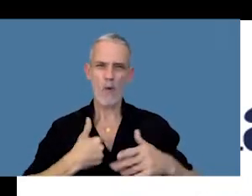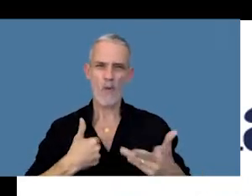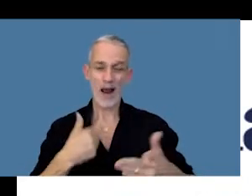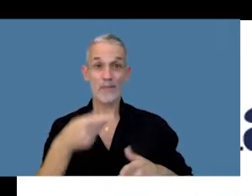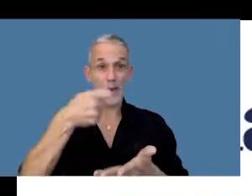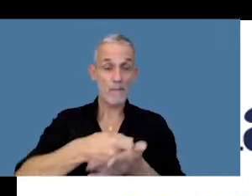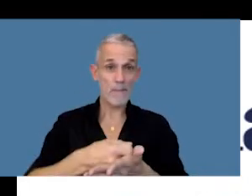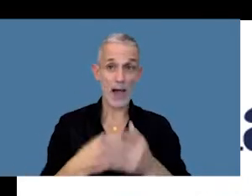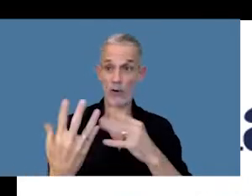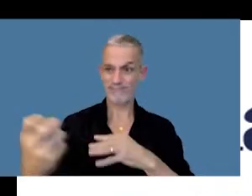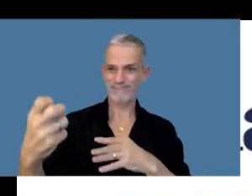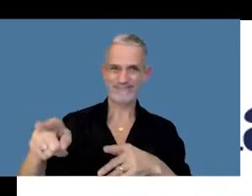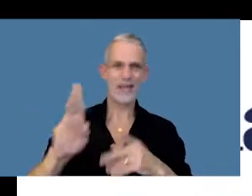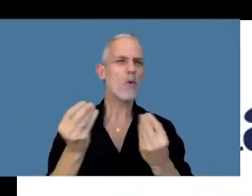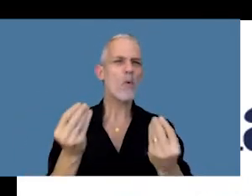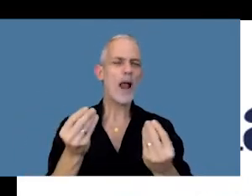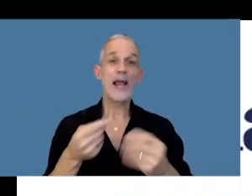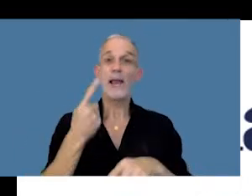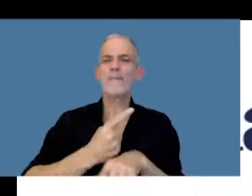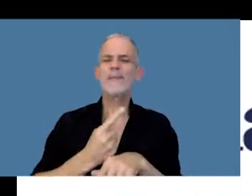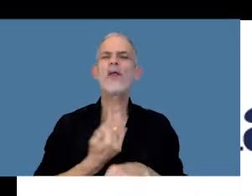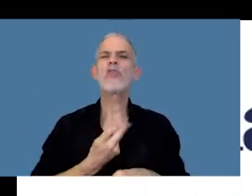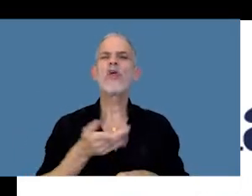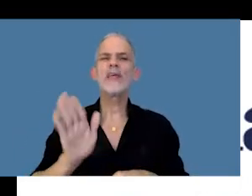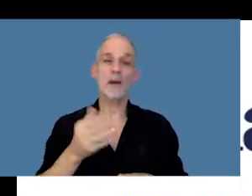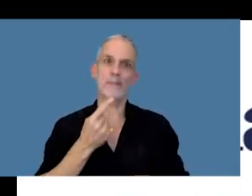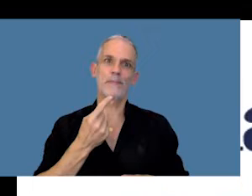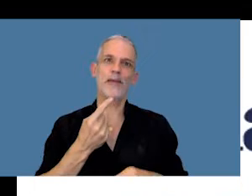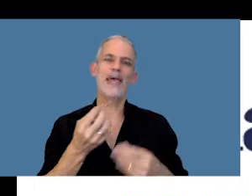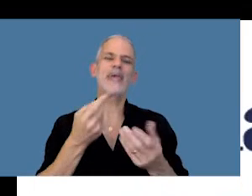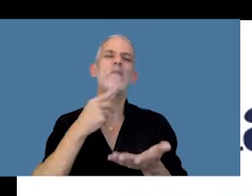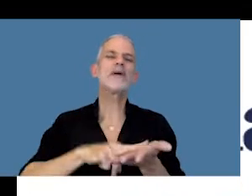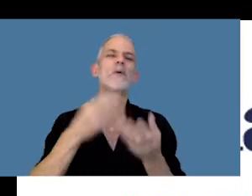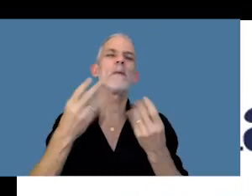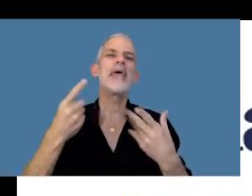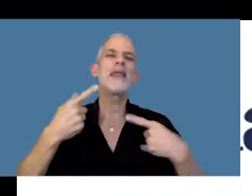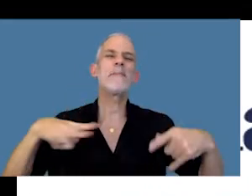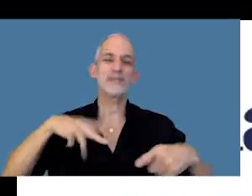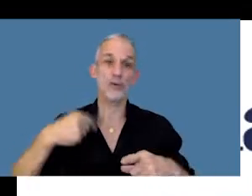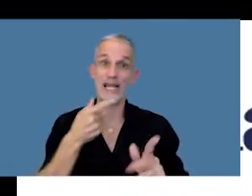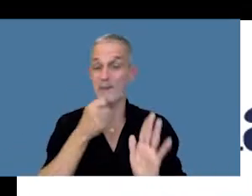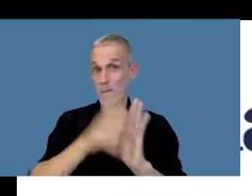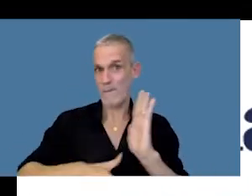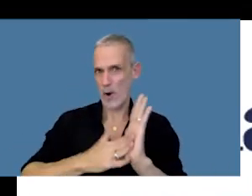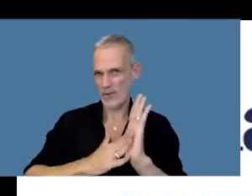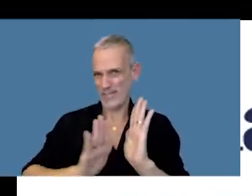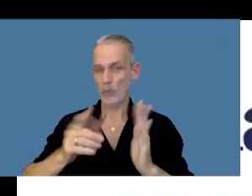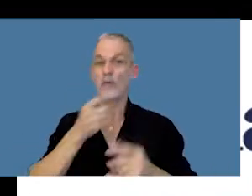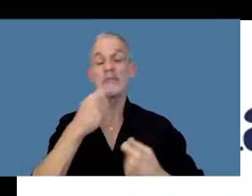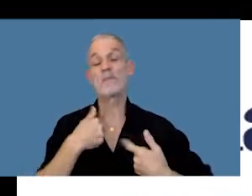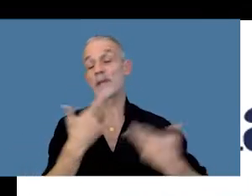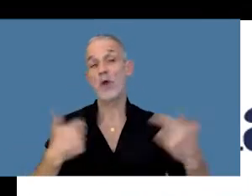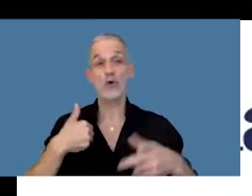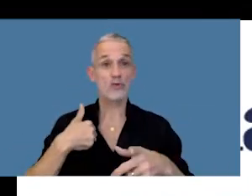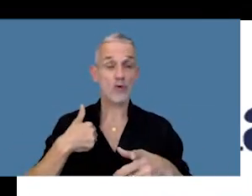pago a cuenta se aplica primero en bienes personales, si soy monotributista. Si yo,